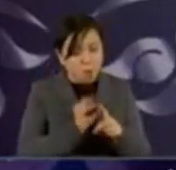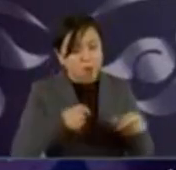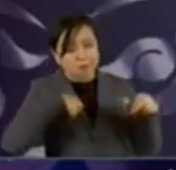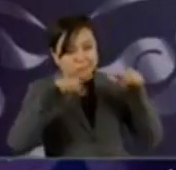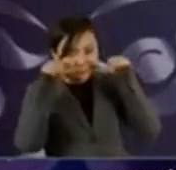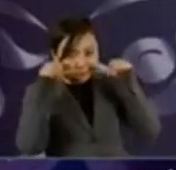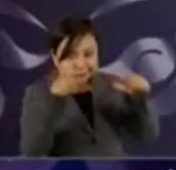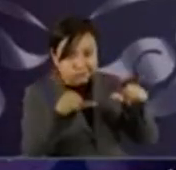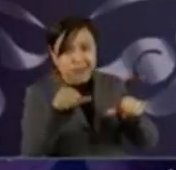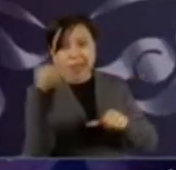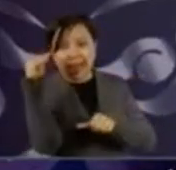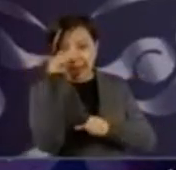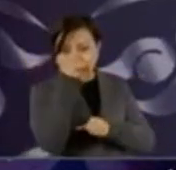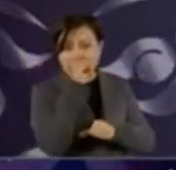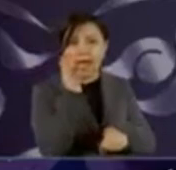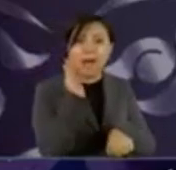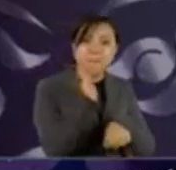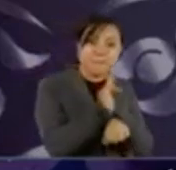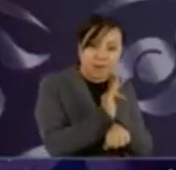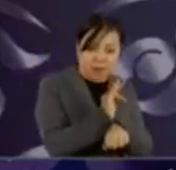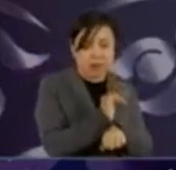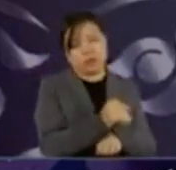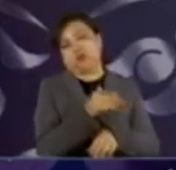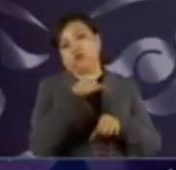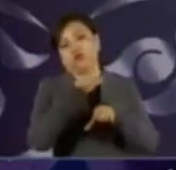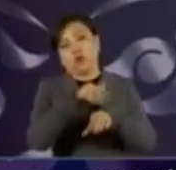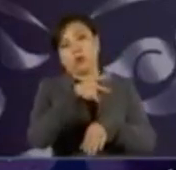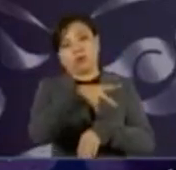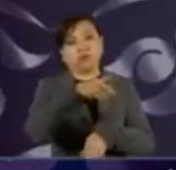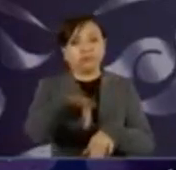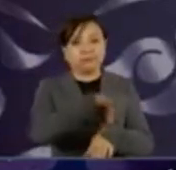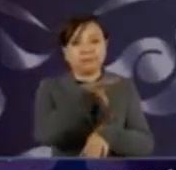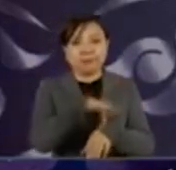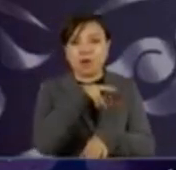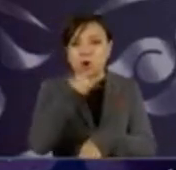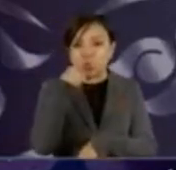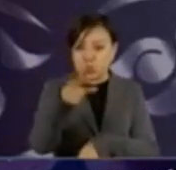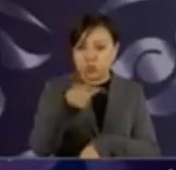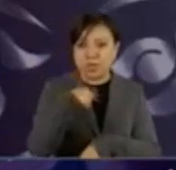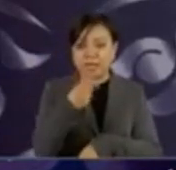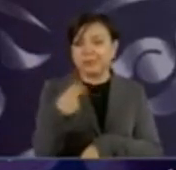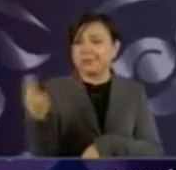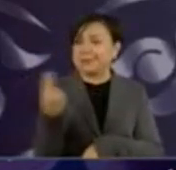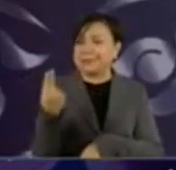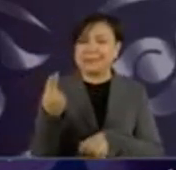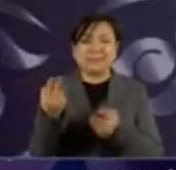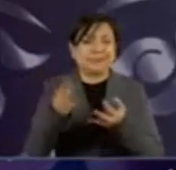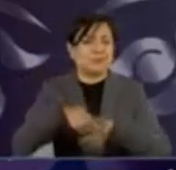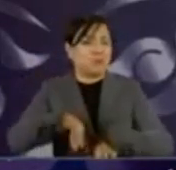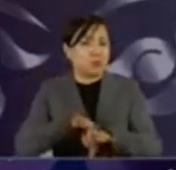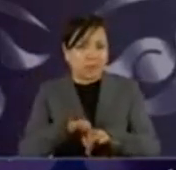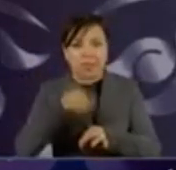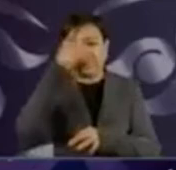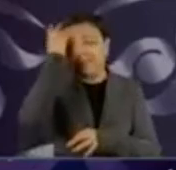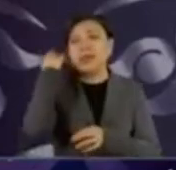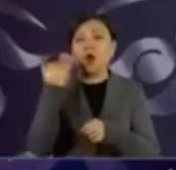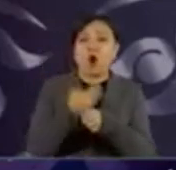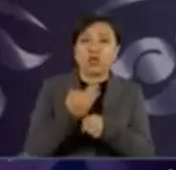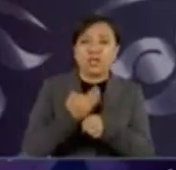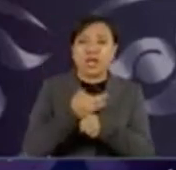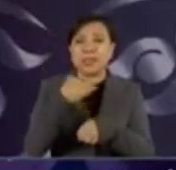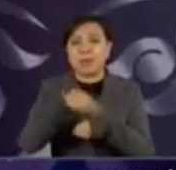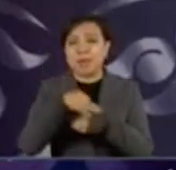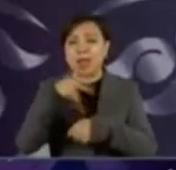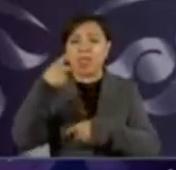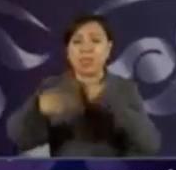del servicio de energía eléctrica. Es urgente hacerlo ya, que se acabe con esta contradicción en